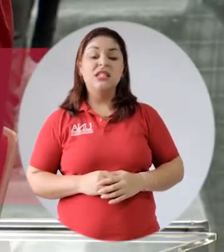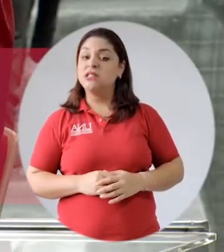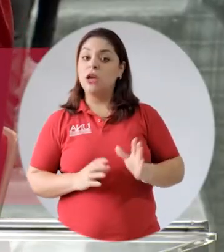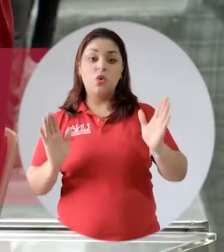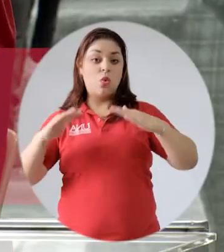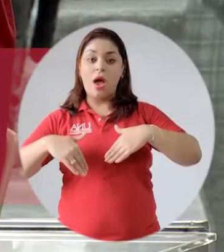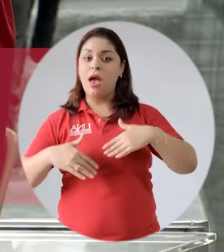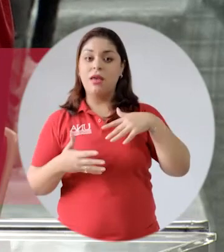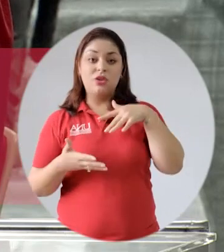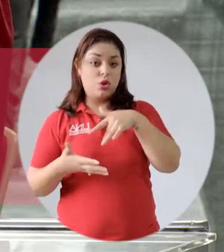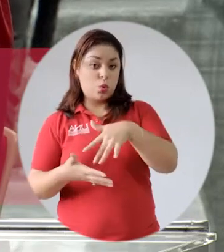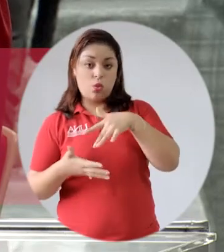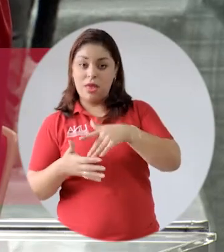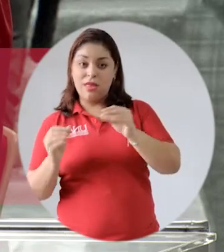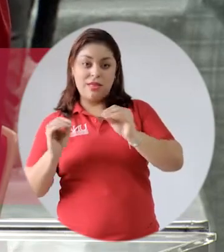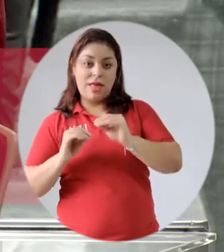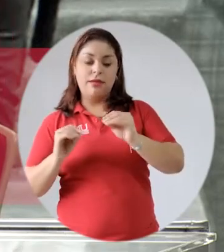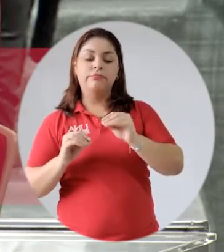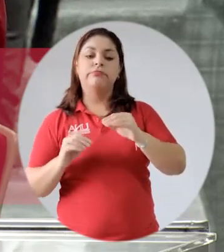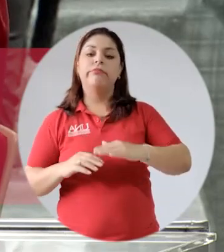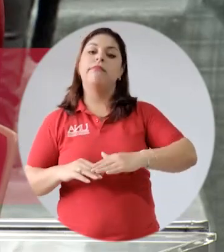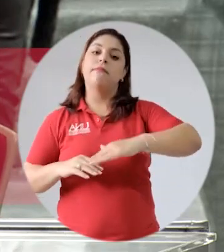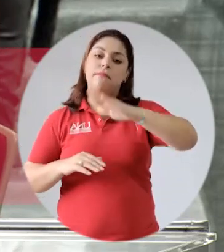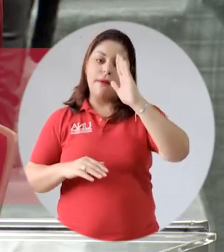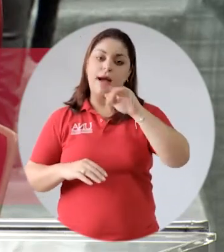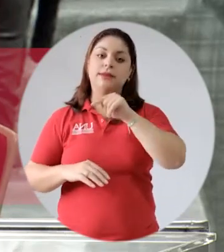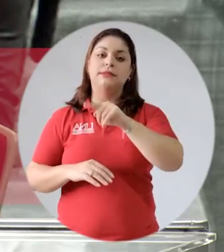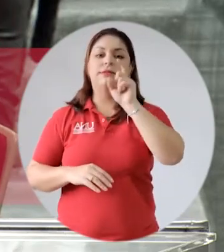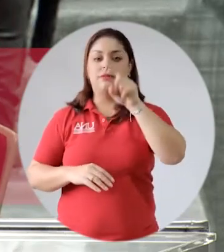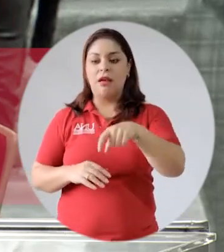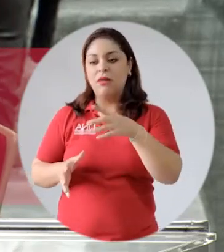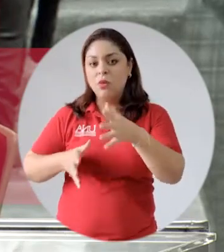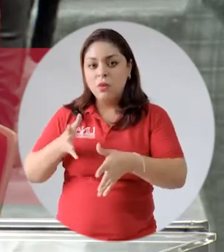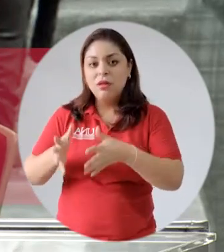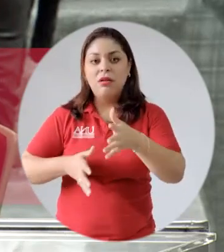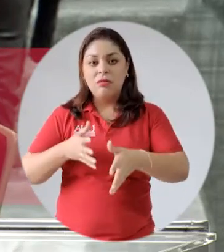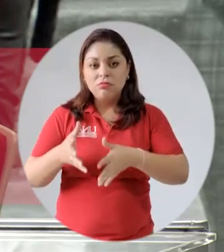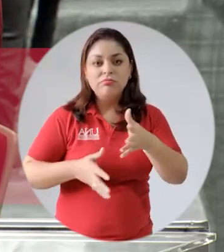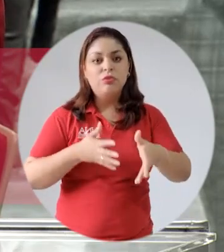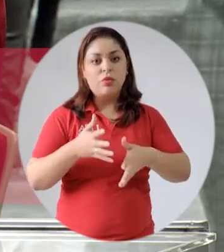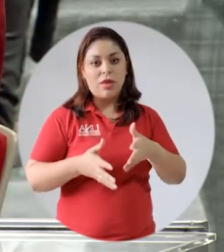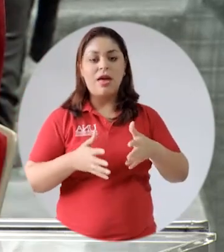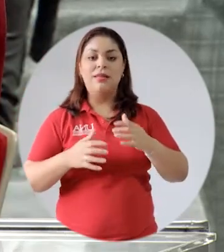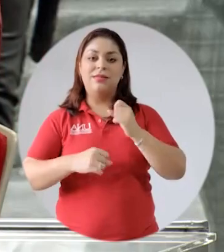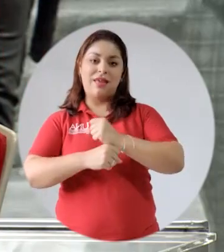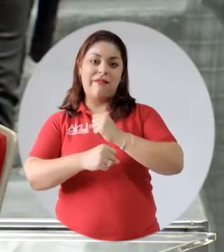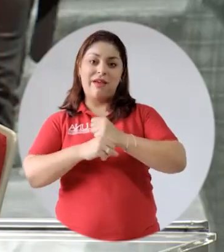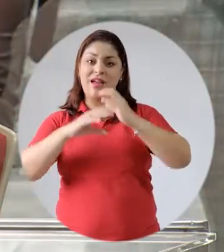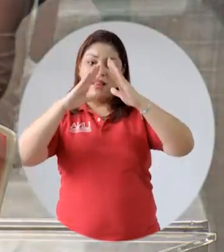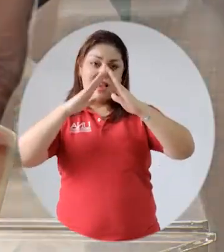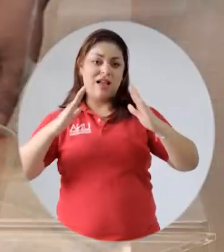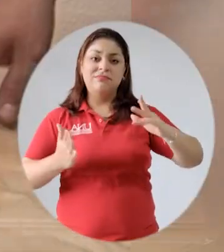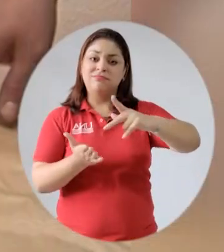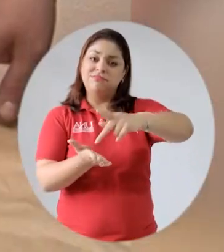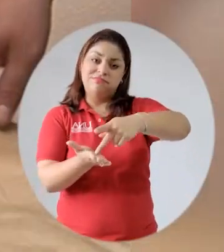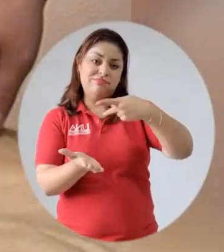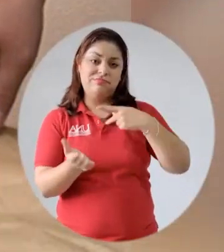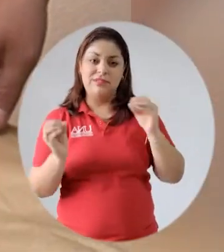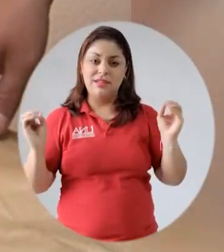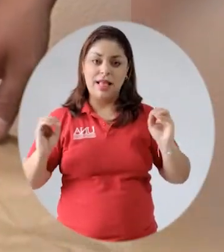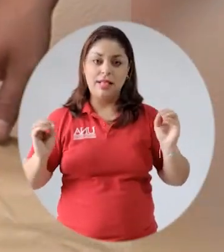edad de que requieren más cuidado, pues realmente impacta en mayor medida a las mujeres. Yo quería también analizar lo que